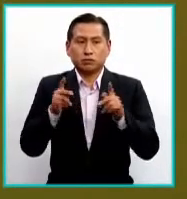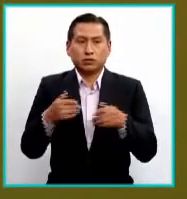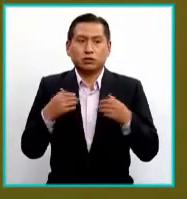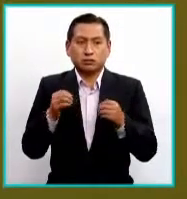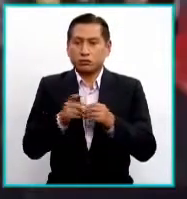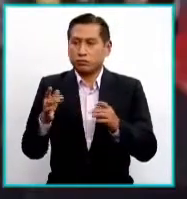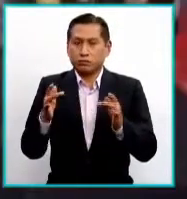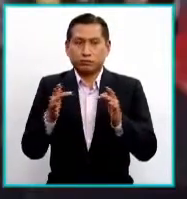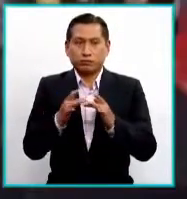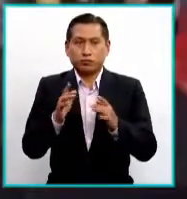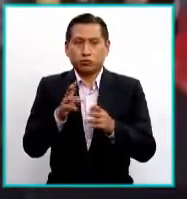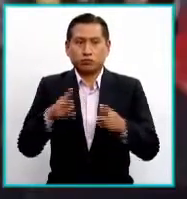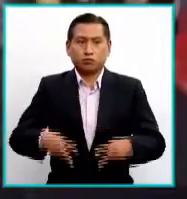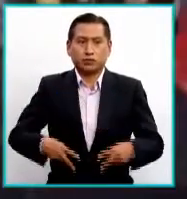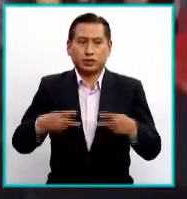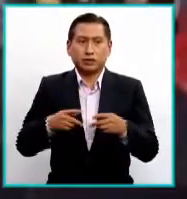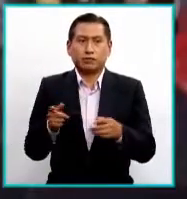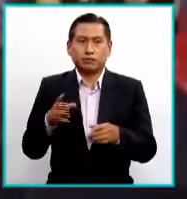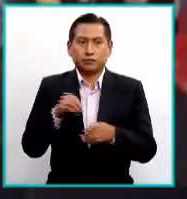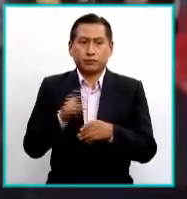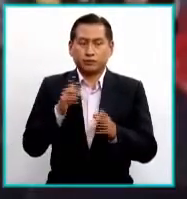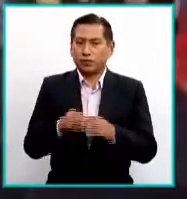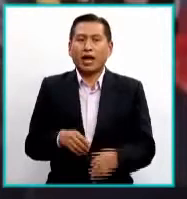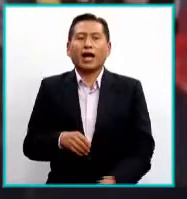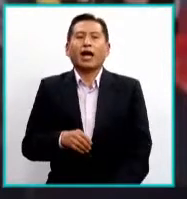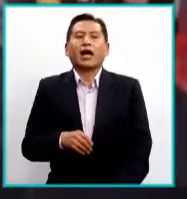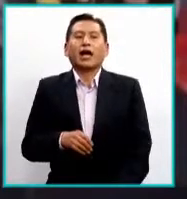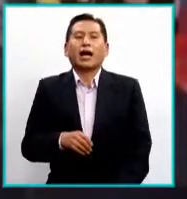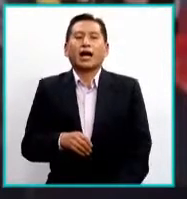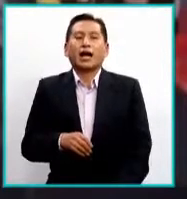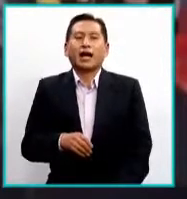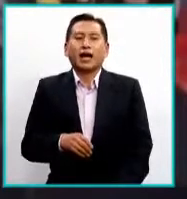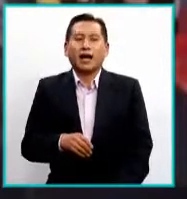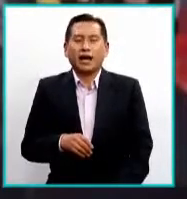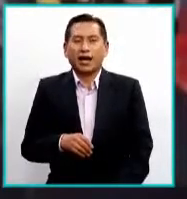que está relacionada con tu vida a través de estas